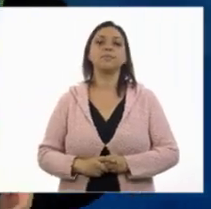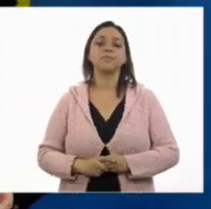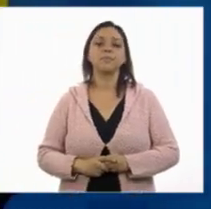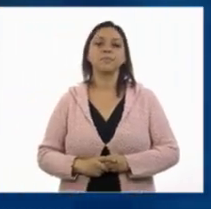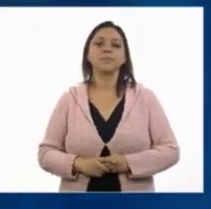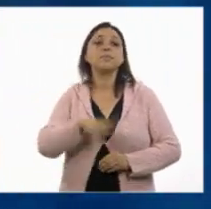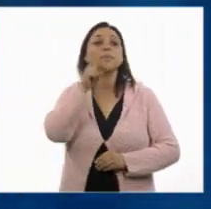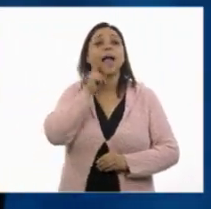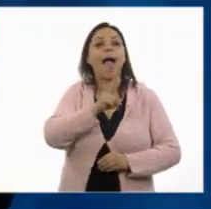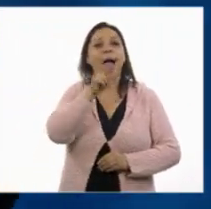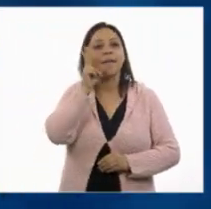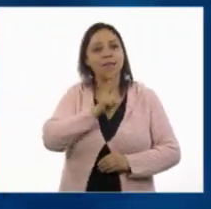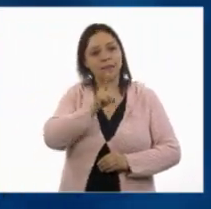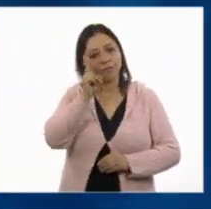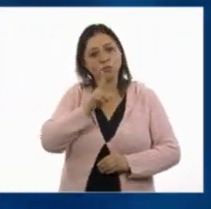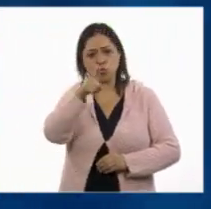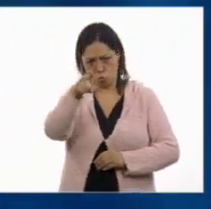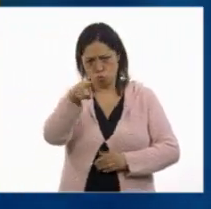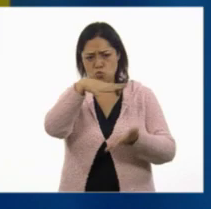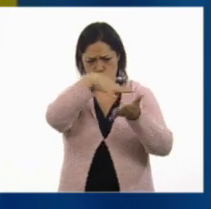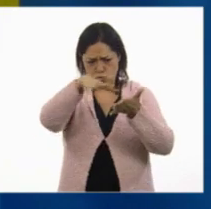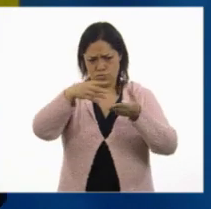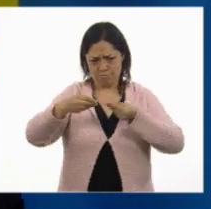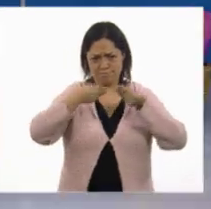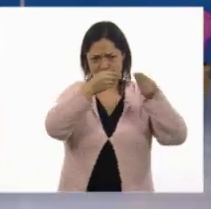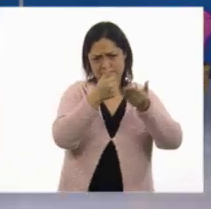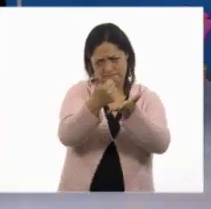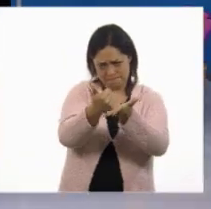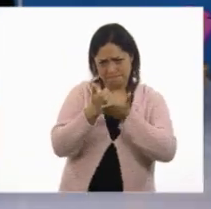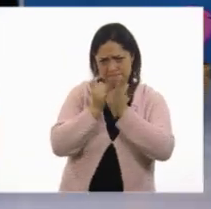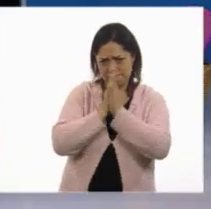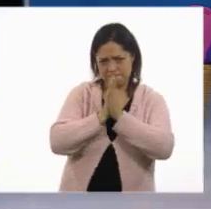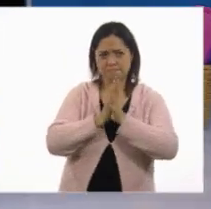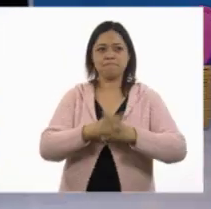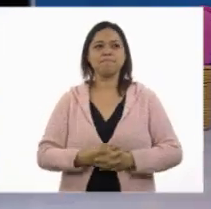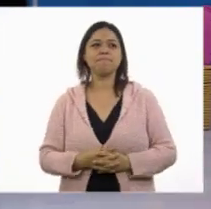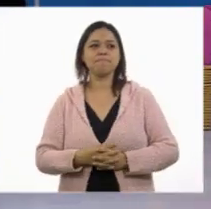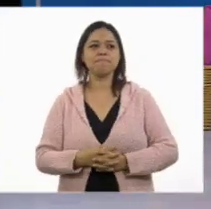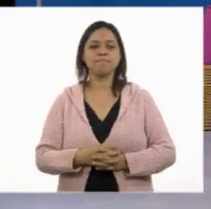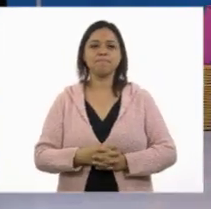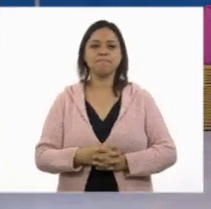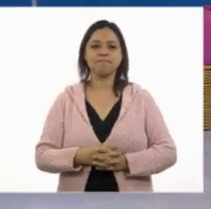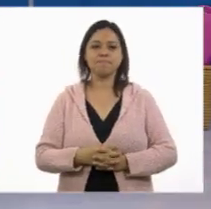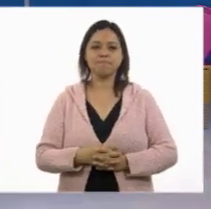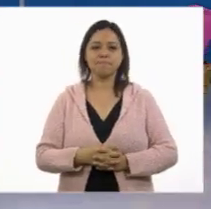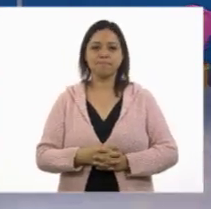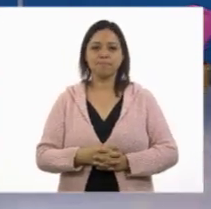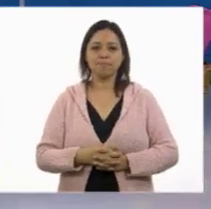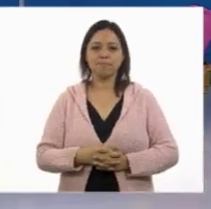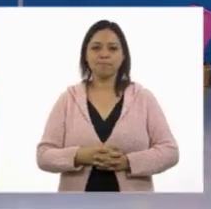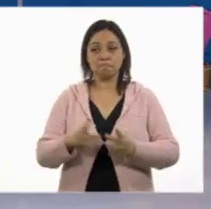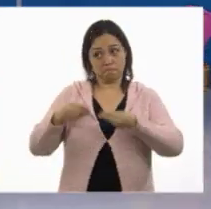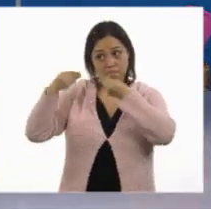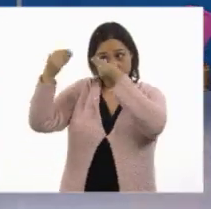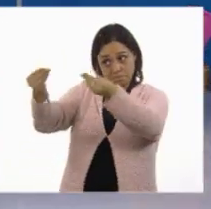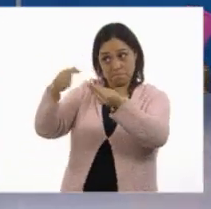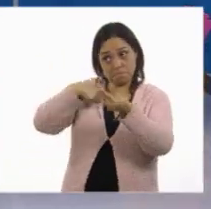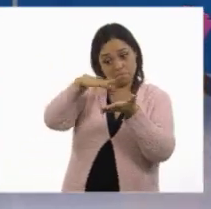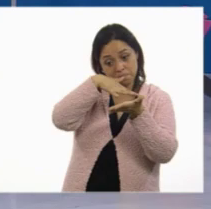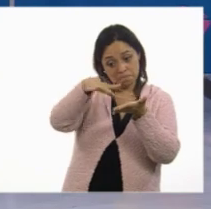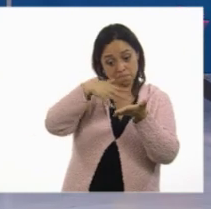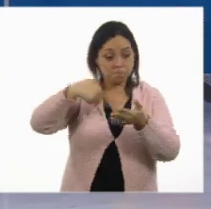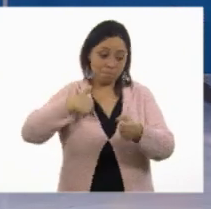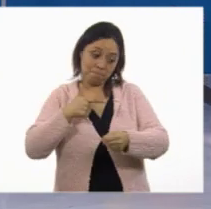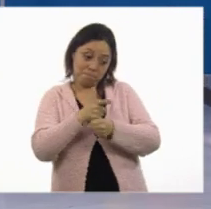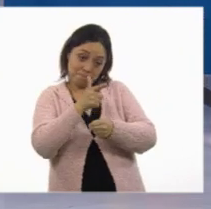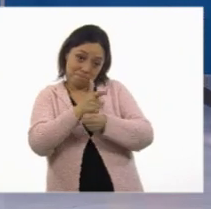A ver, ya que dices que estás leyendo, Aníbal, pues a ver, sígueme ayudando a leer, Aníbal. ¿Le paso los triángulos? Sí, yo los identifico. Tú y yo los vamos a identificar,